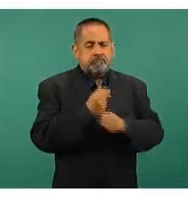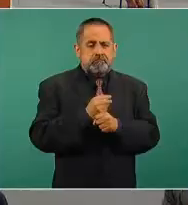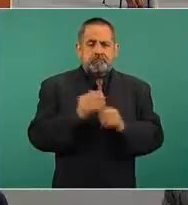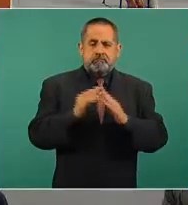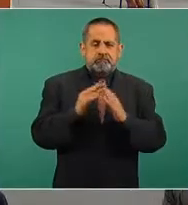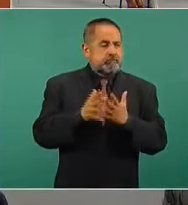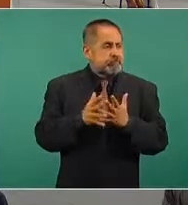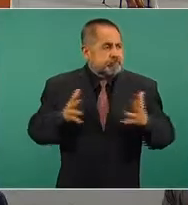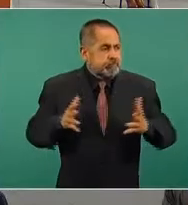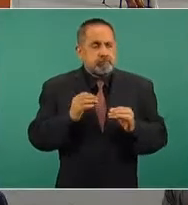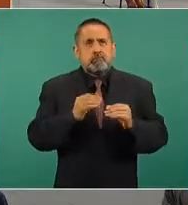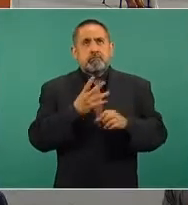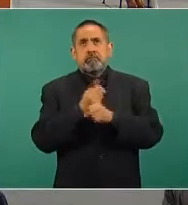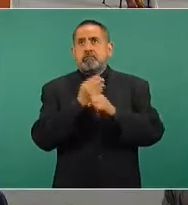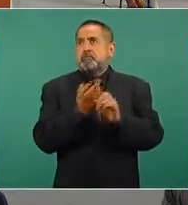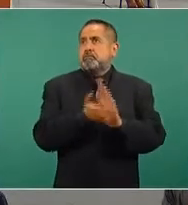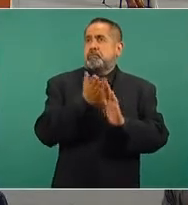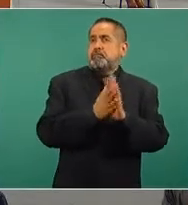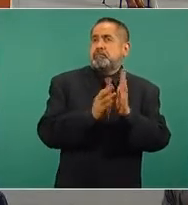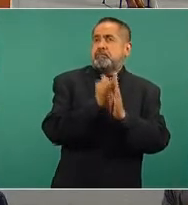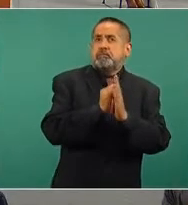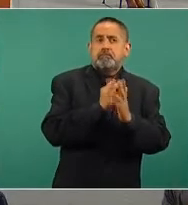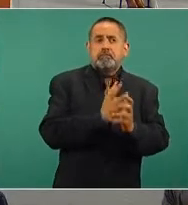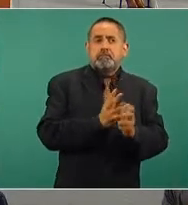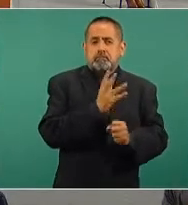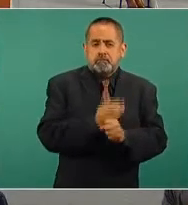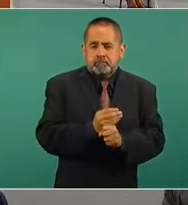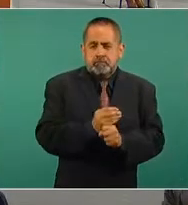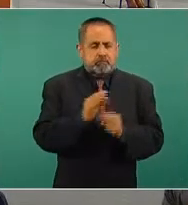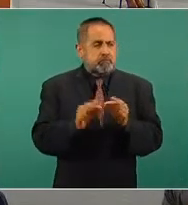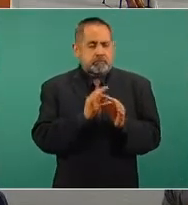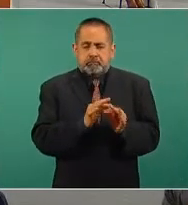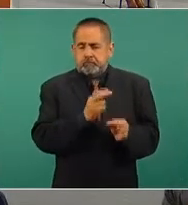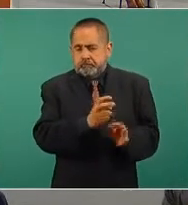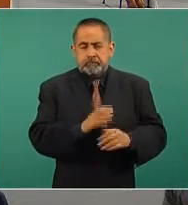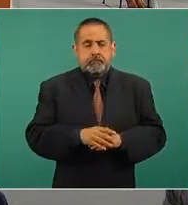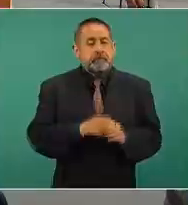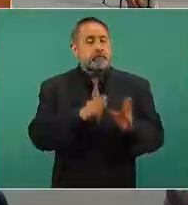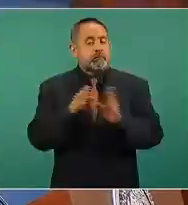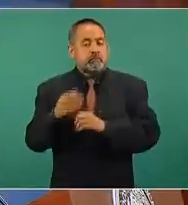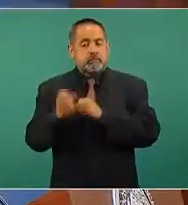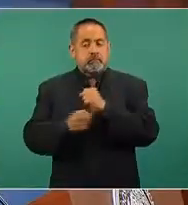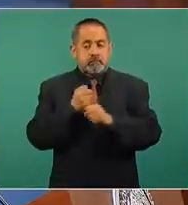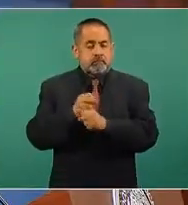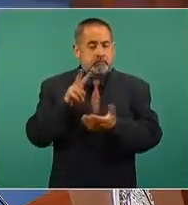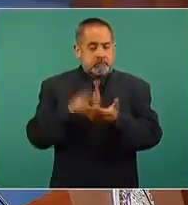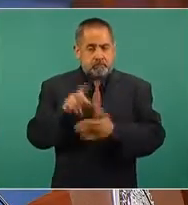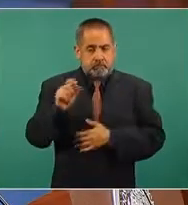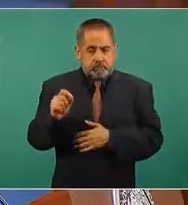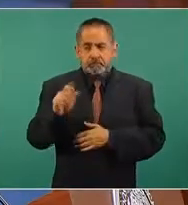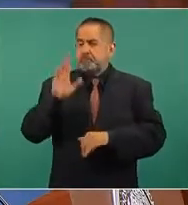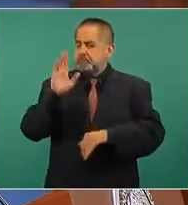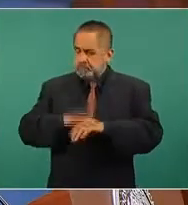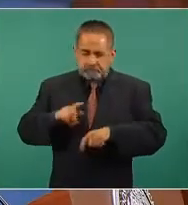ampliación, con un mejoramiento o una adecuación que requieran sus viviendas. En el 2020 aumentamos la